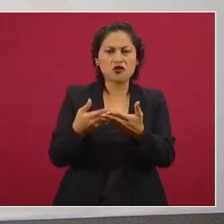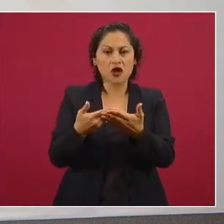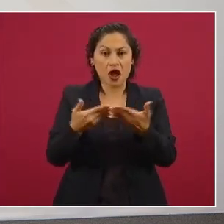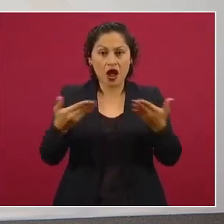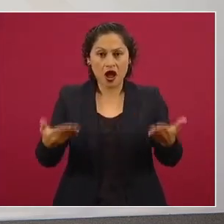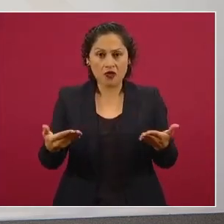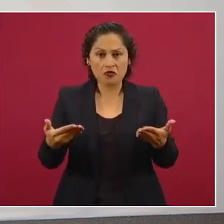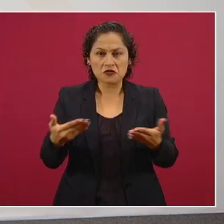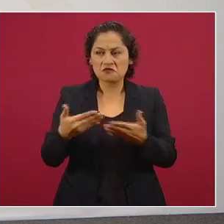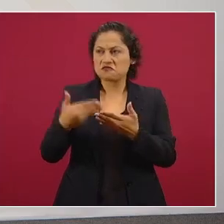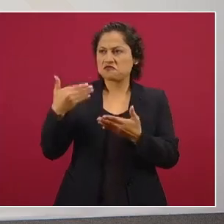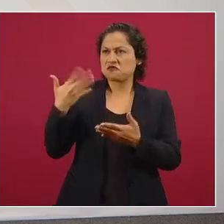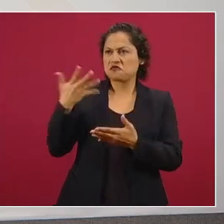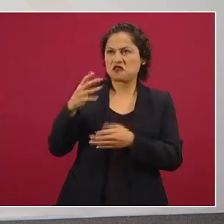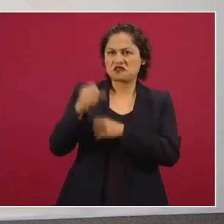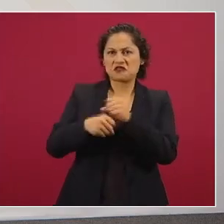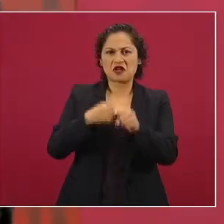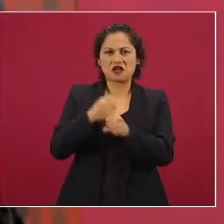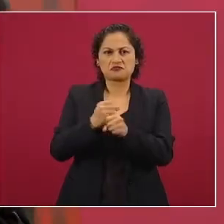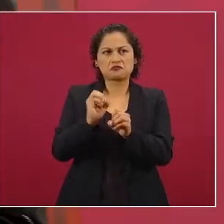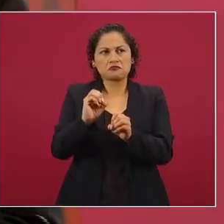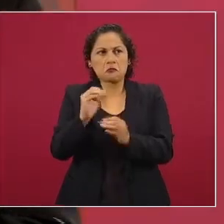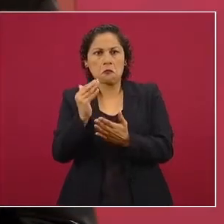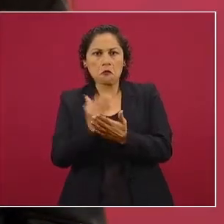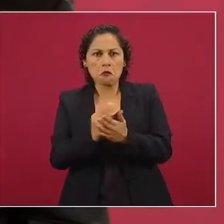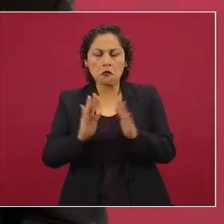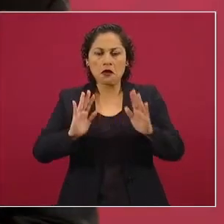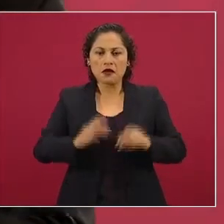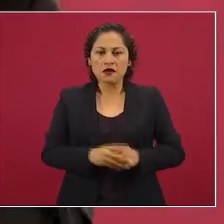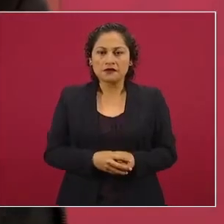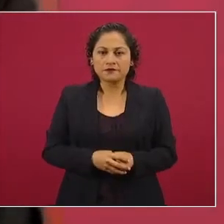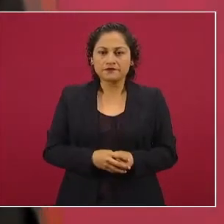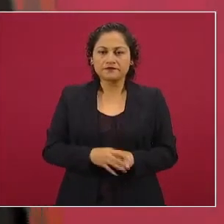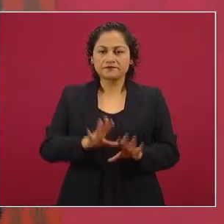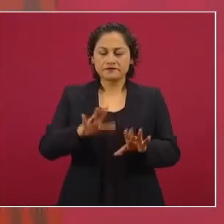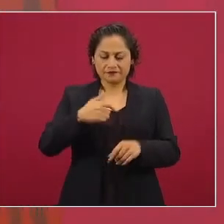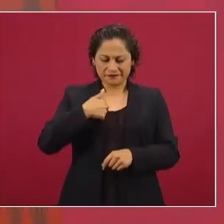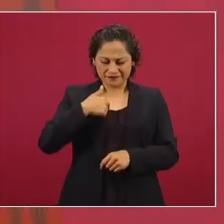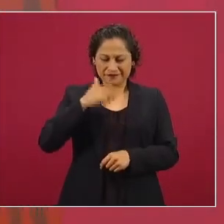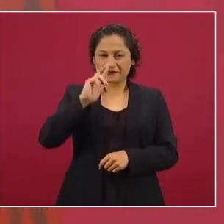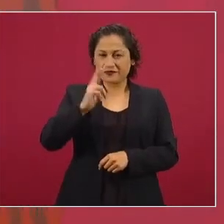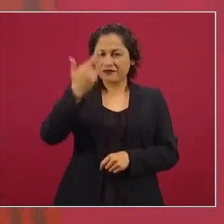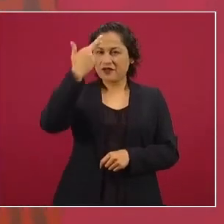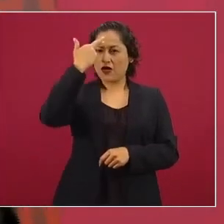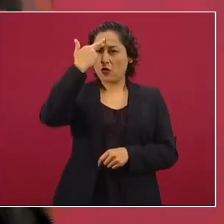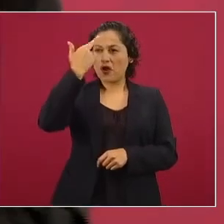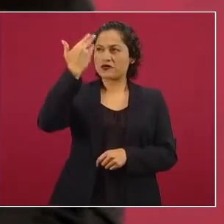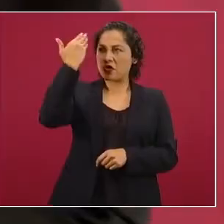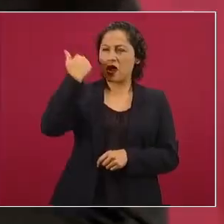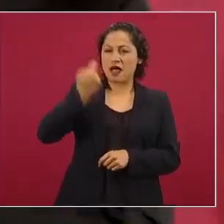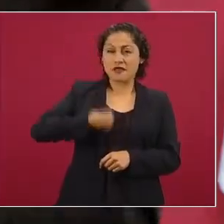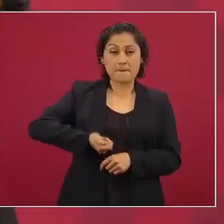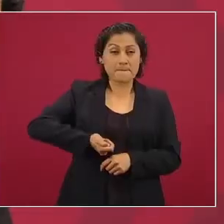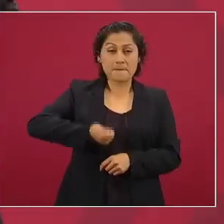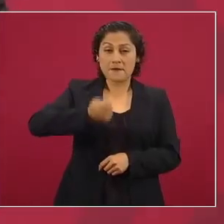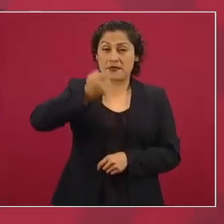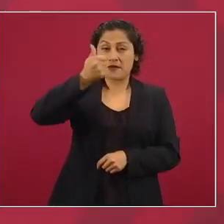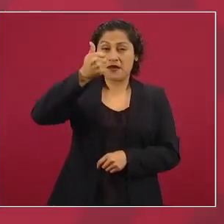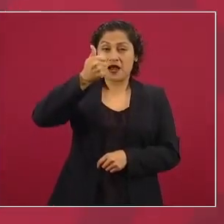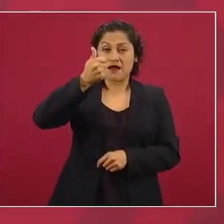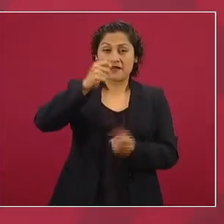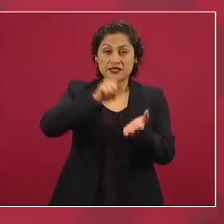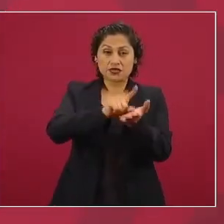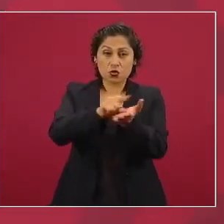o menos. Yo recuerdo que la primera vez que utilicé el Twitter para